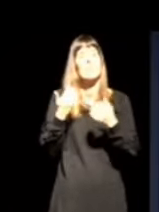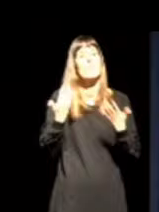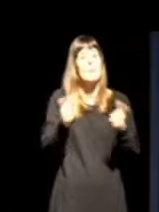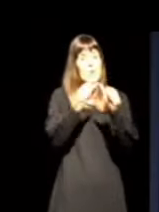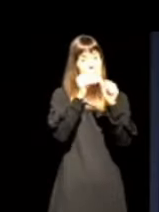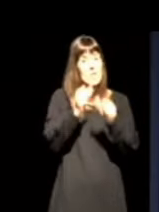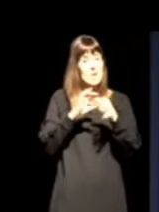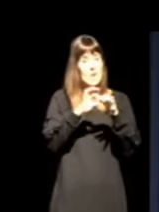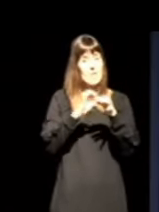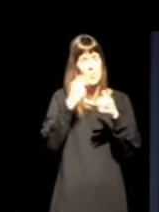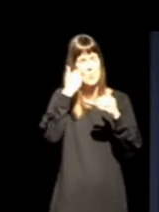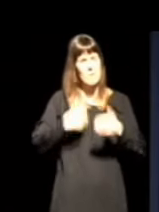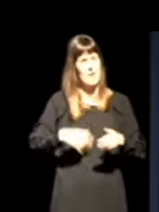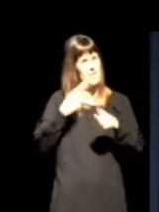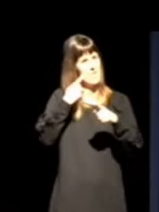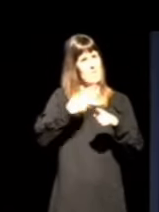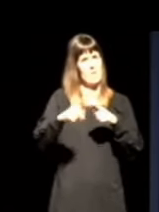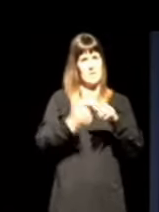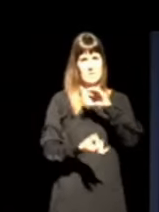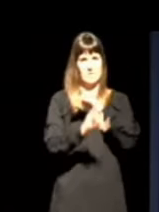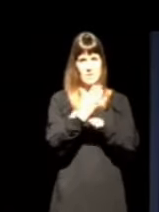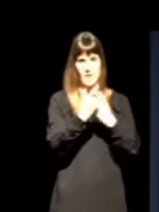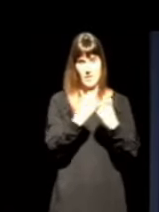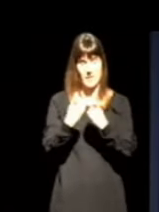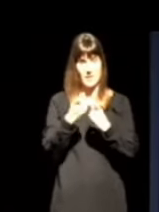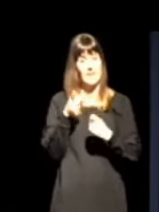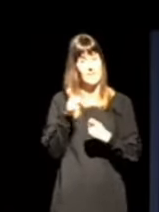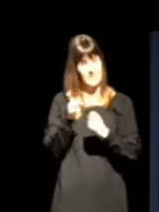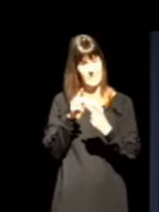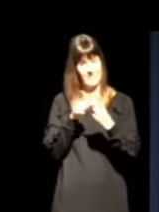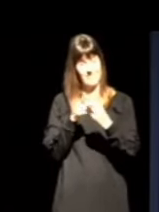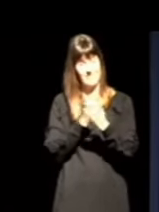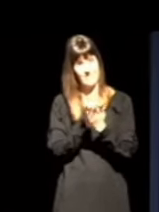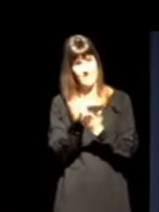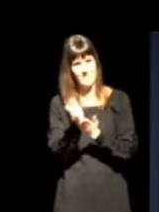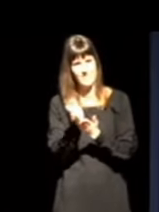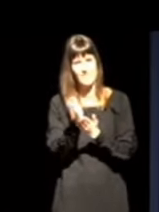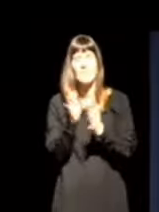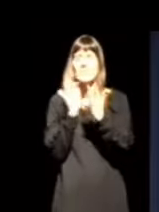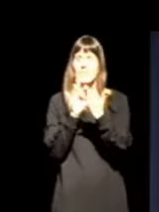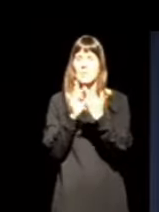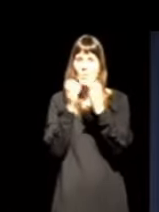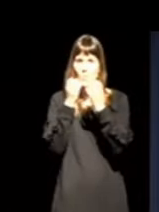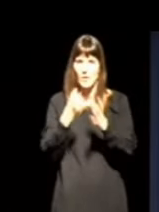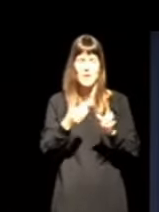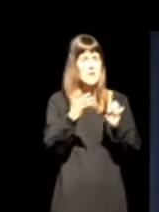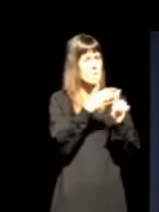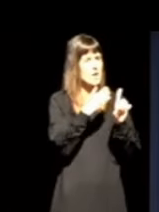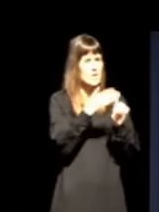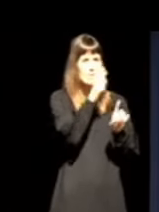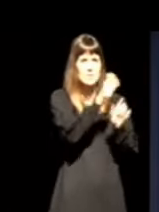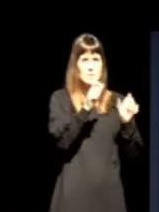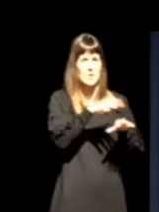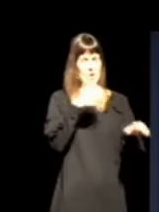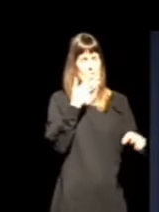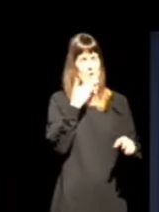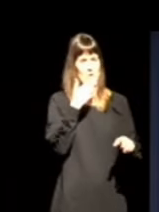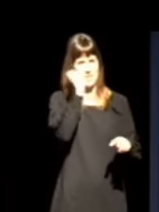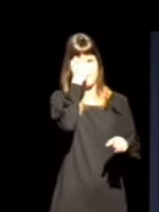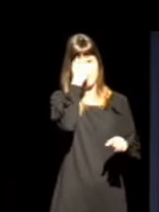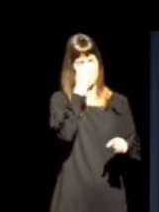que es el buen trato. Como digo, la gente identifica bien el maltrato, pero no el buen trato. Cuando yo en